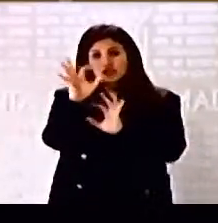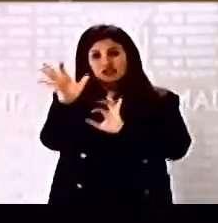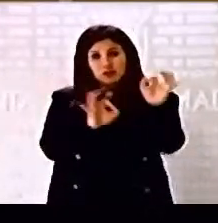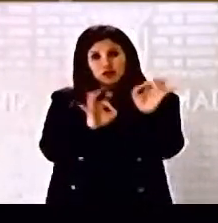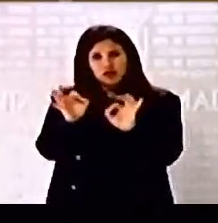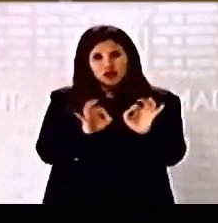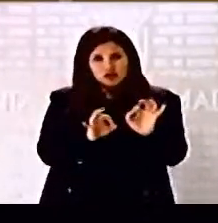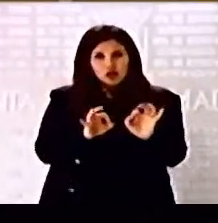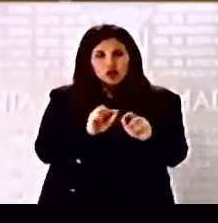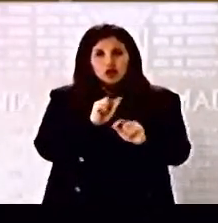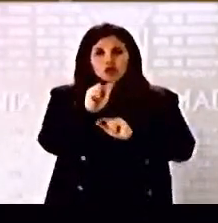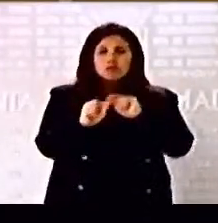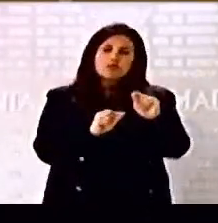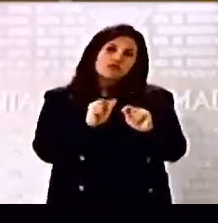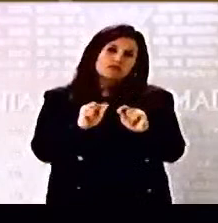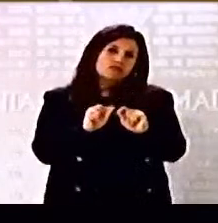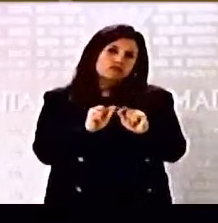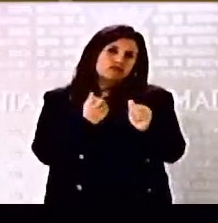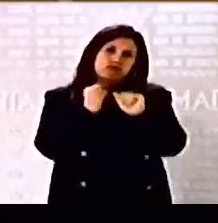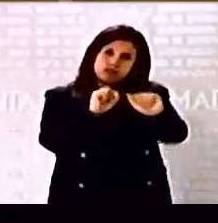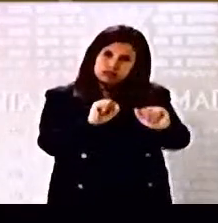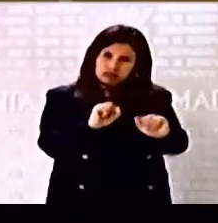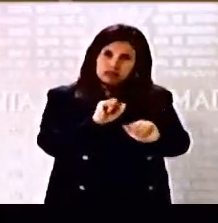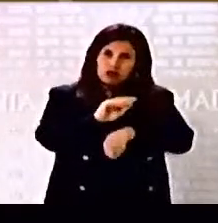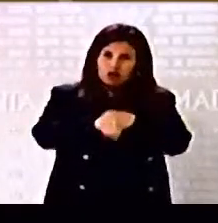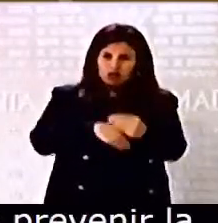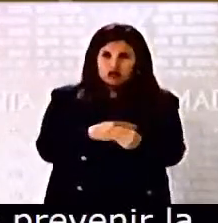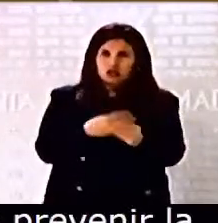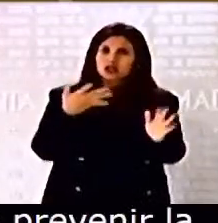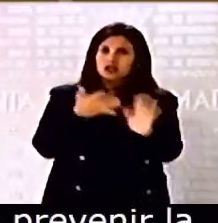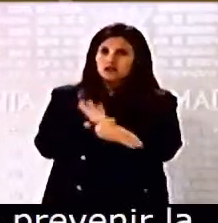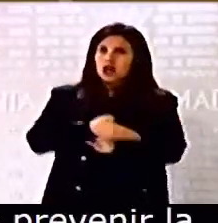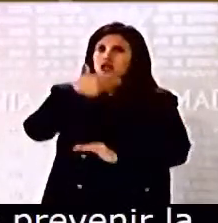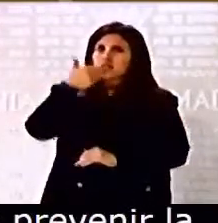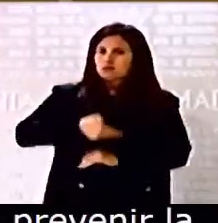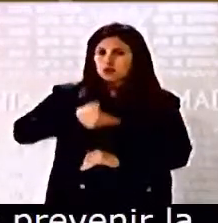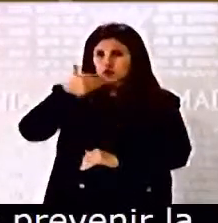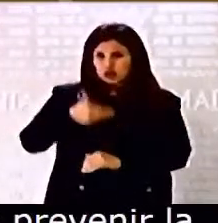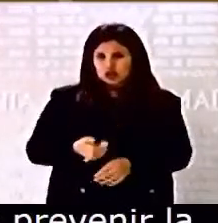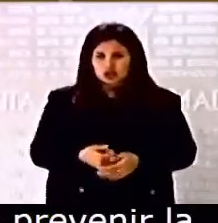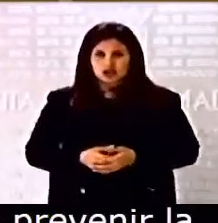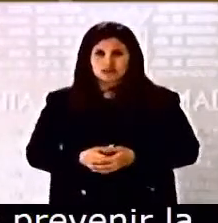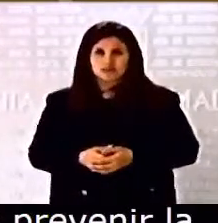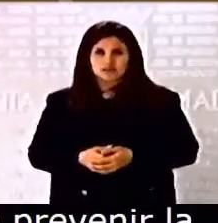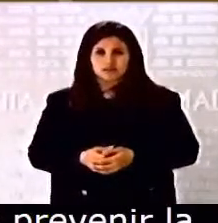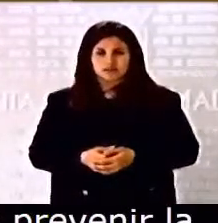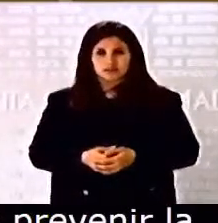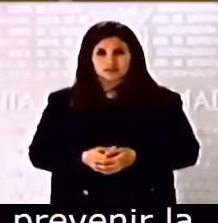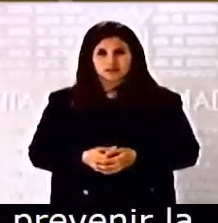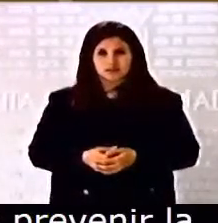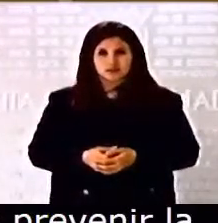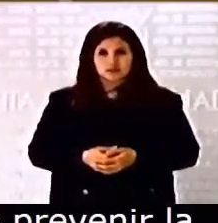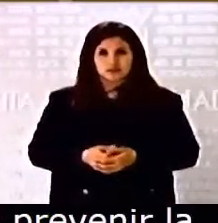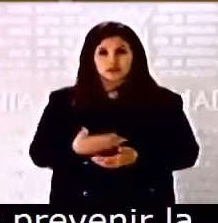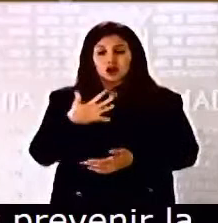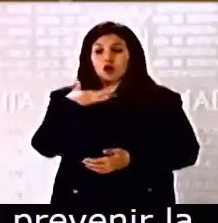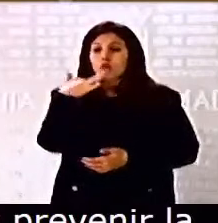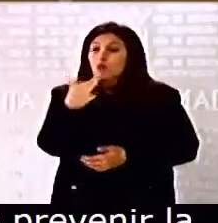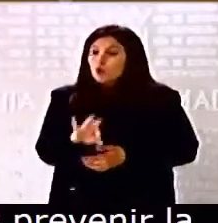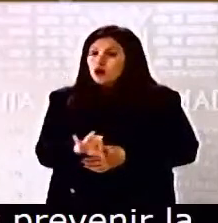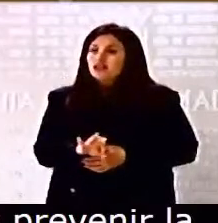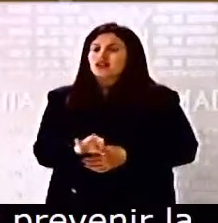virus. Son cifras muy importantes. Son cifras muy importantes. Puede ser que nos